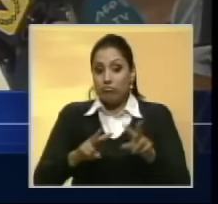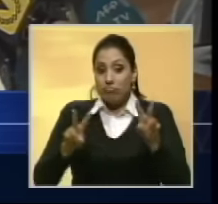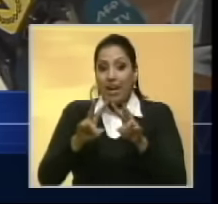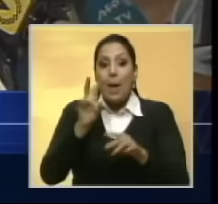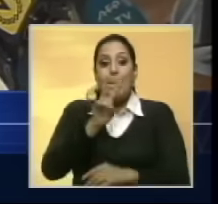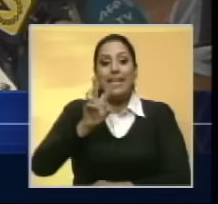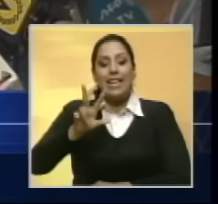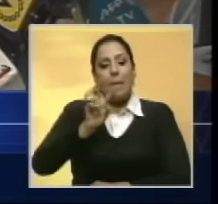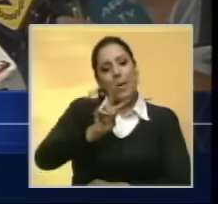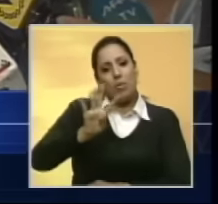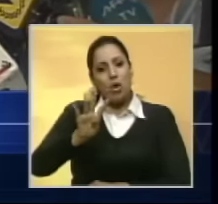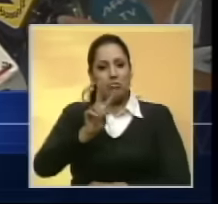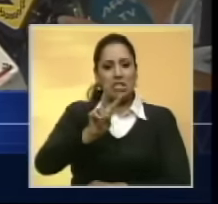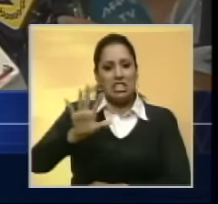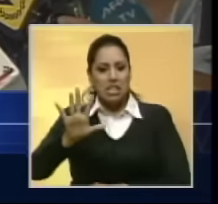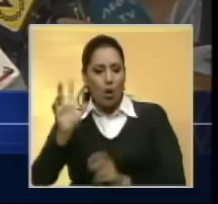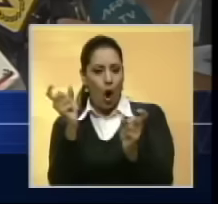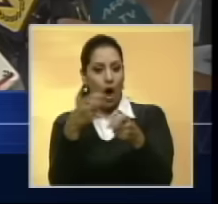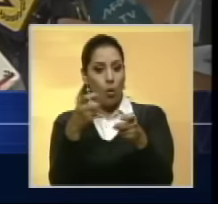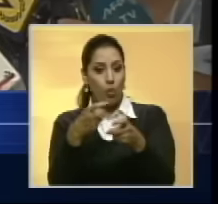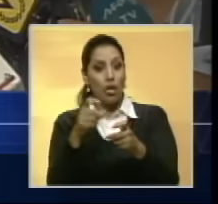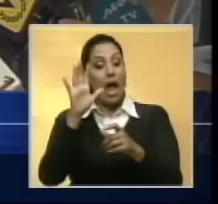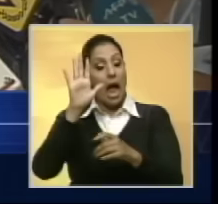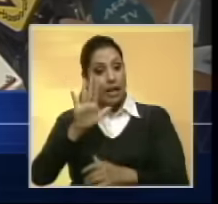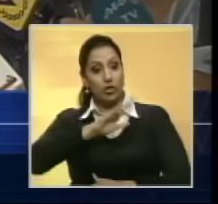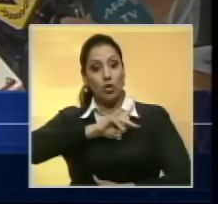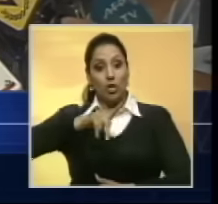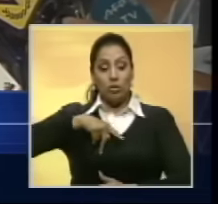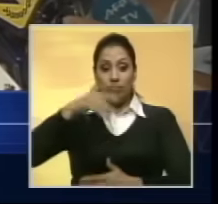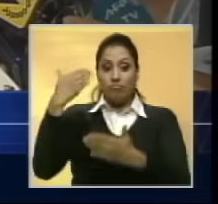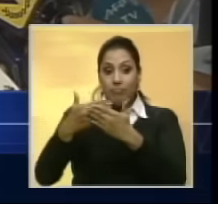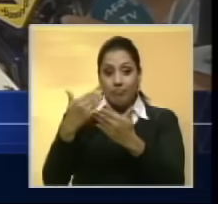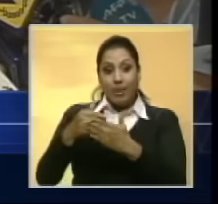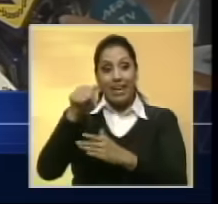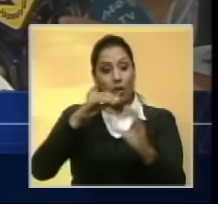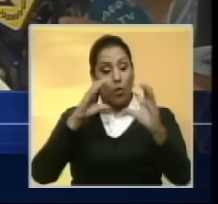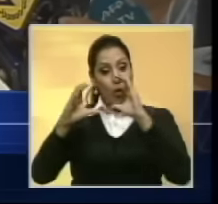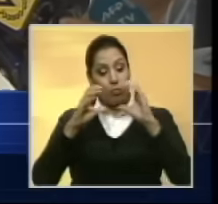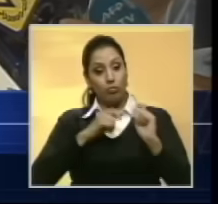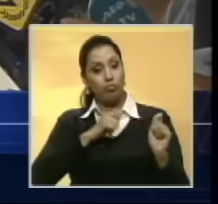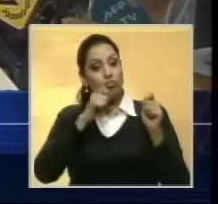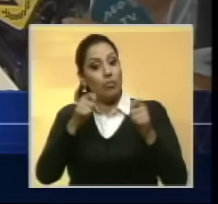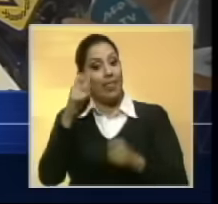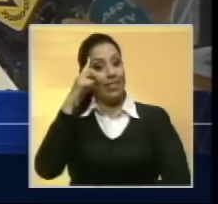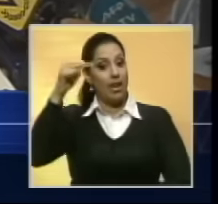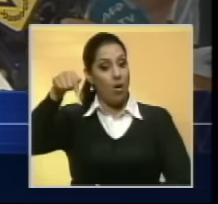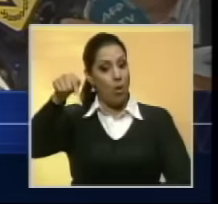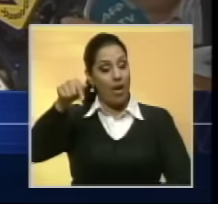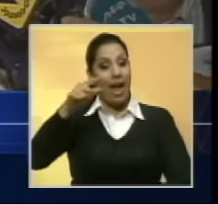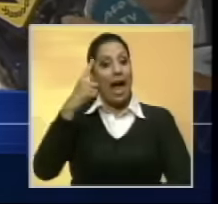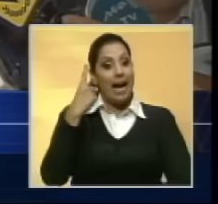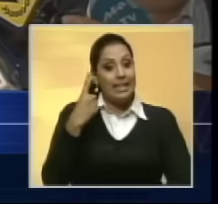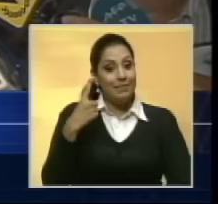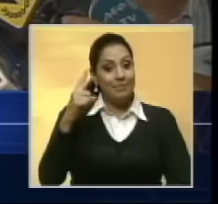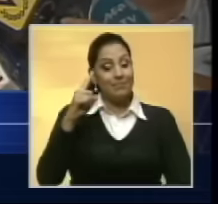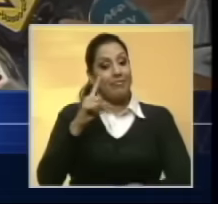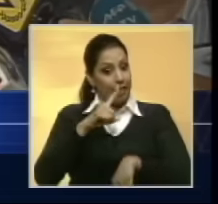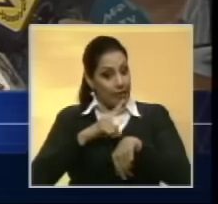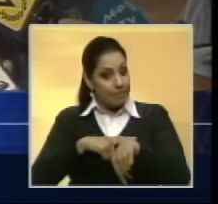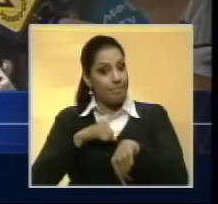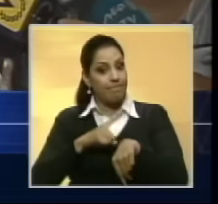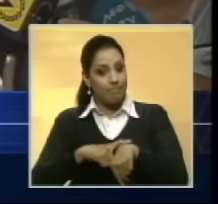el 23, 24 y 25 de agosto, así lo estamos estipulando en esta comunicación que estamos entregando el día de hoy. Hay